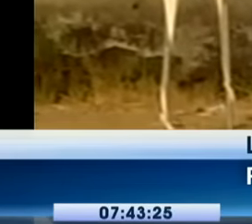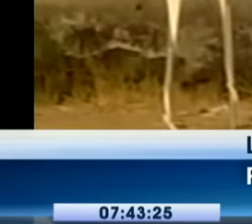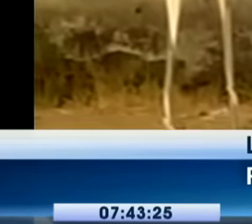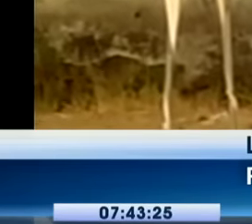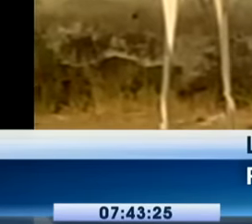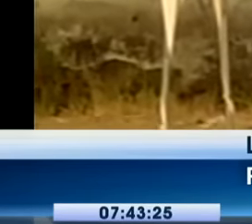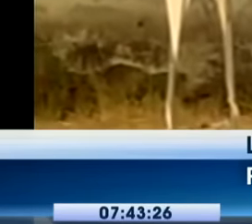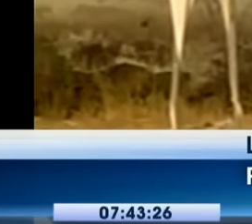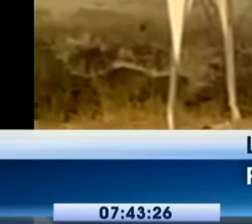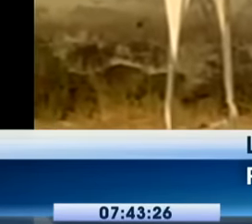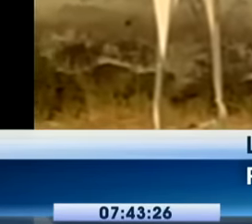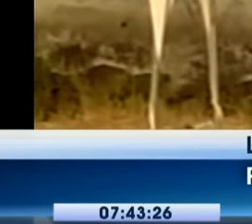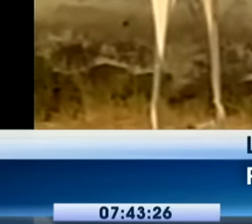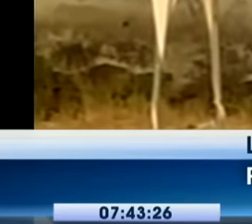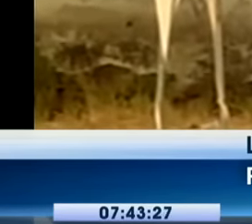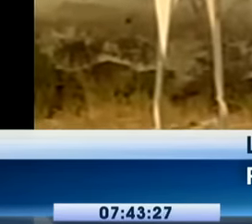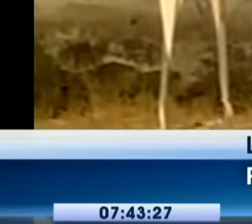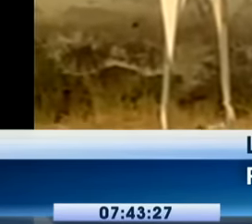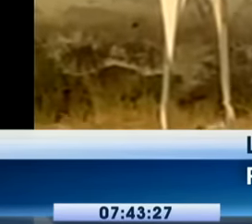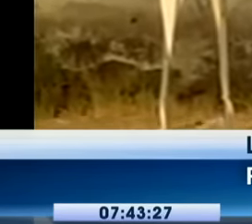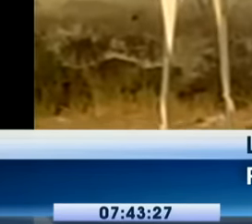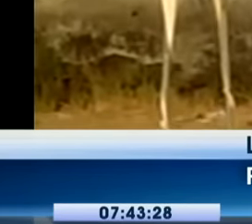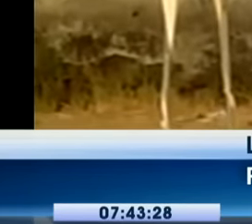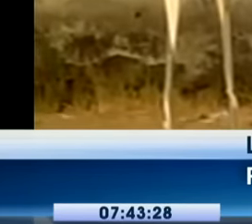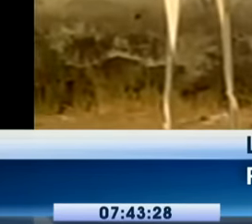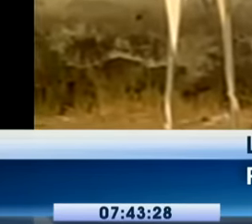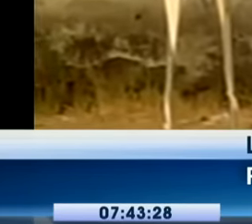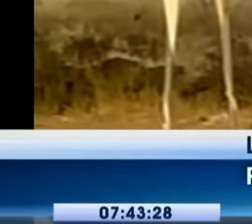que está atravesando, que está viviendo.